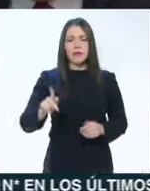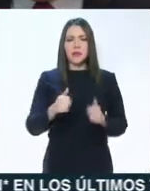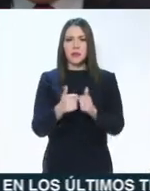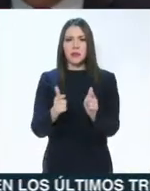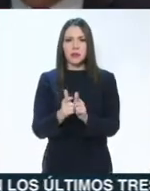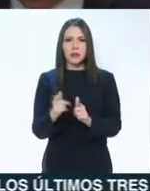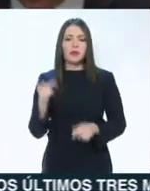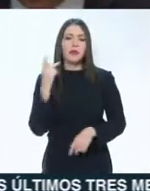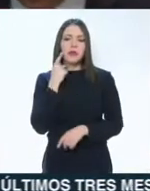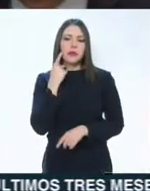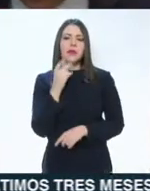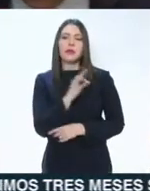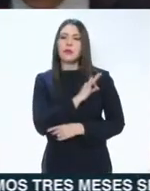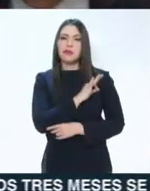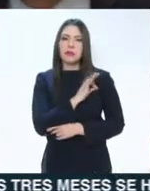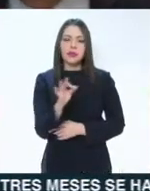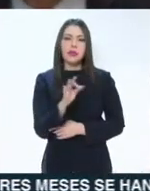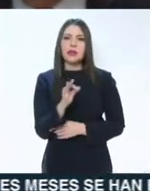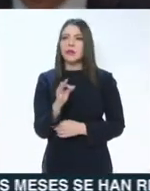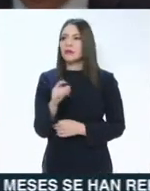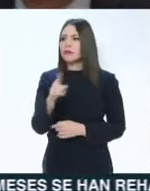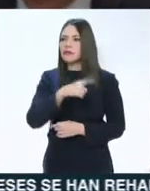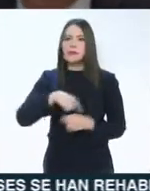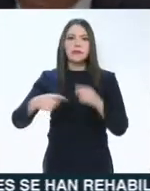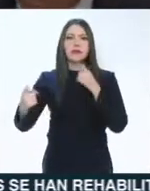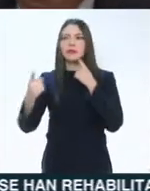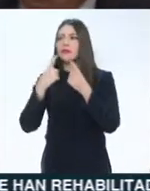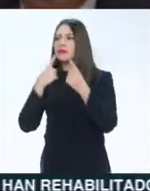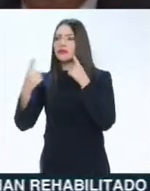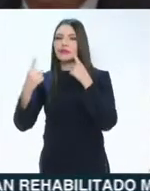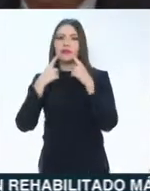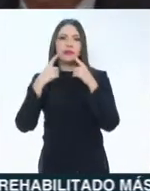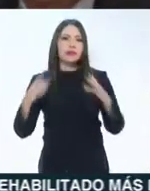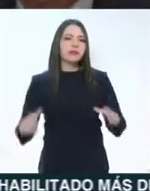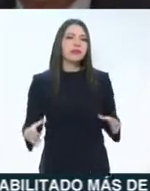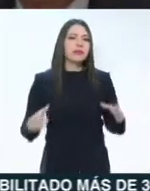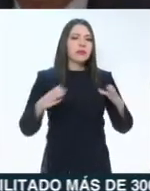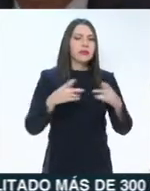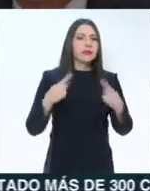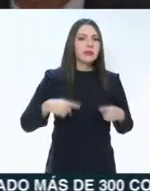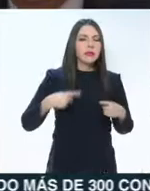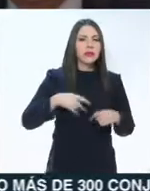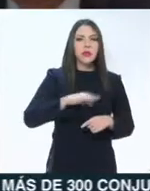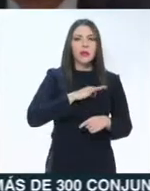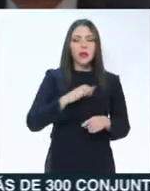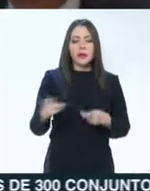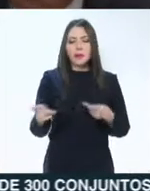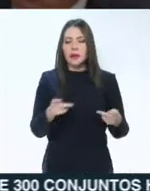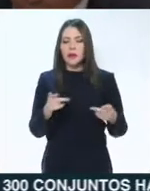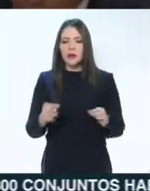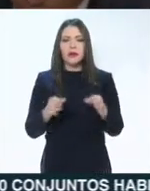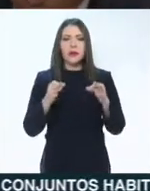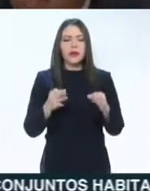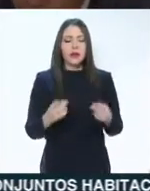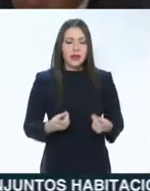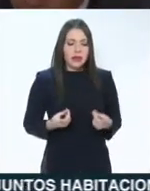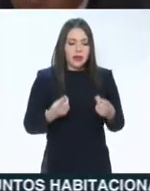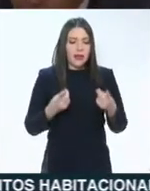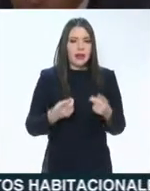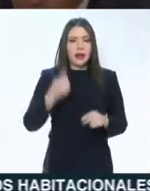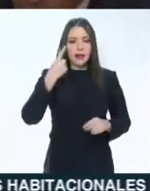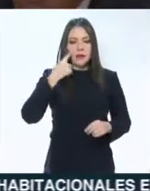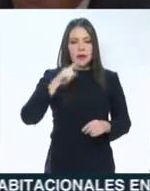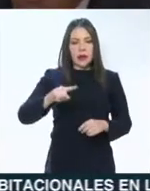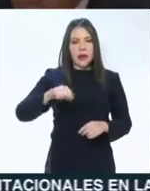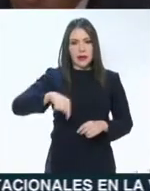políticas, de organizarnos y darle a nuestro país una institución con